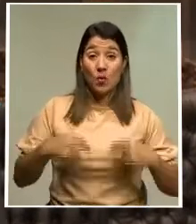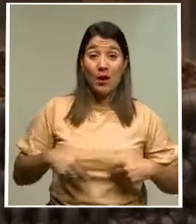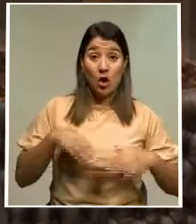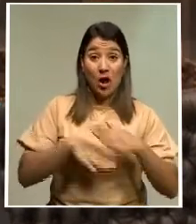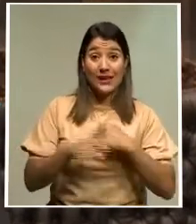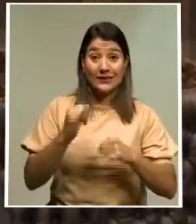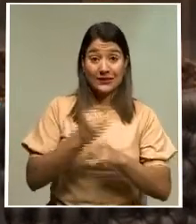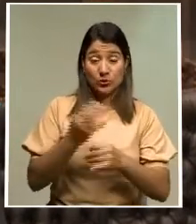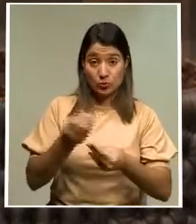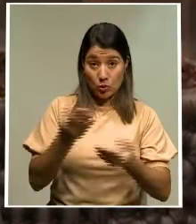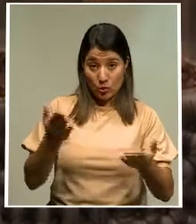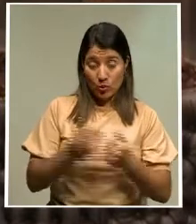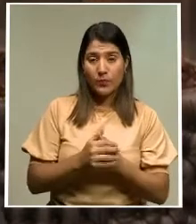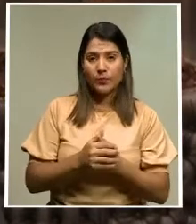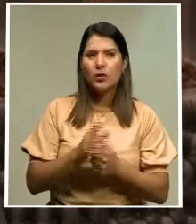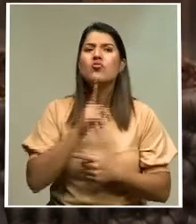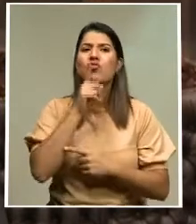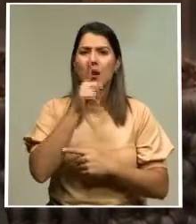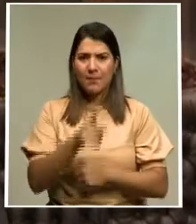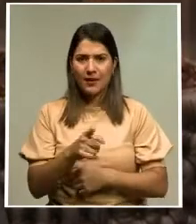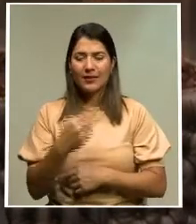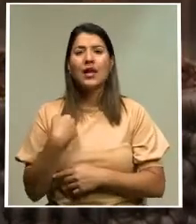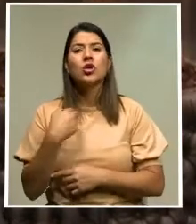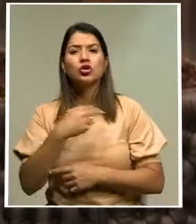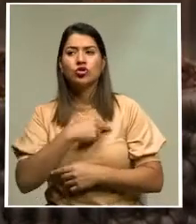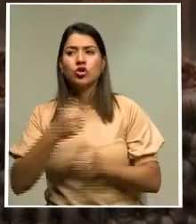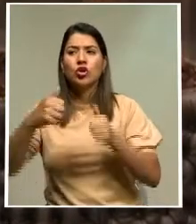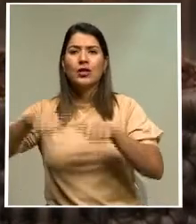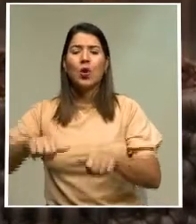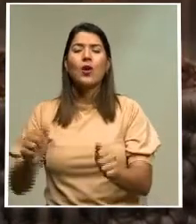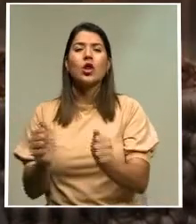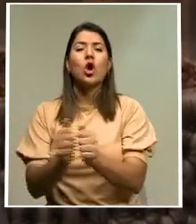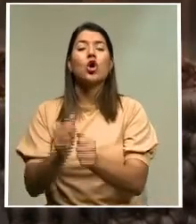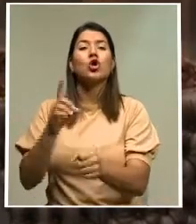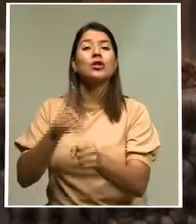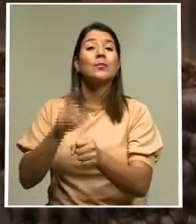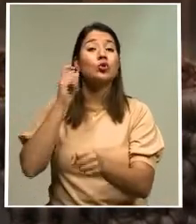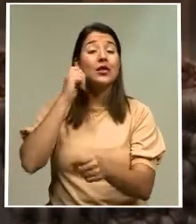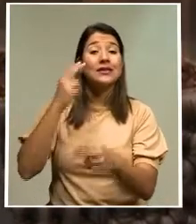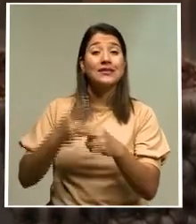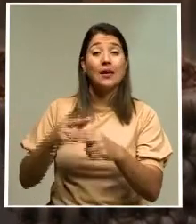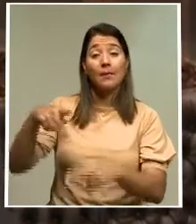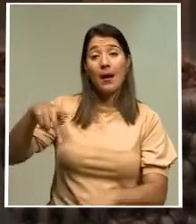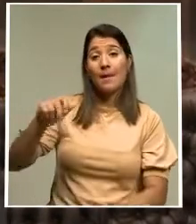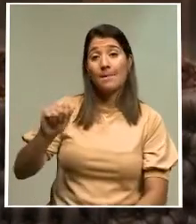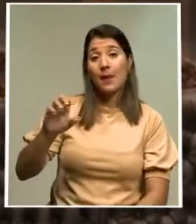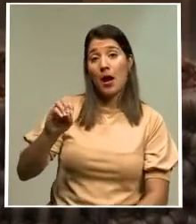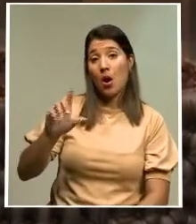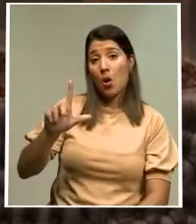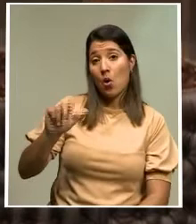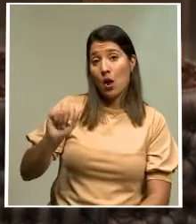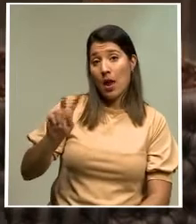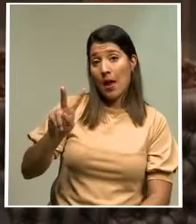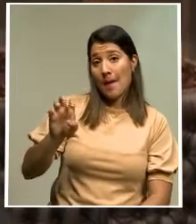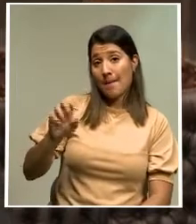Nosotros, la mayoría de la fracción, votamos a favor de la moción de la diputada Paola Vega, que eliminaba esta cláusula. Sin embargo, no se